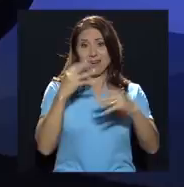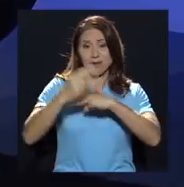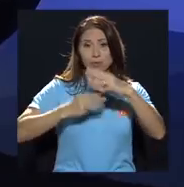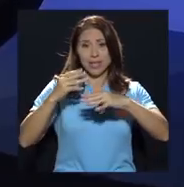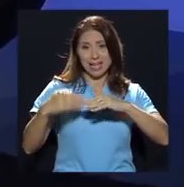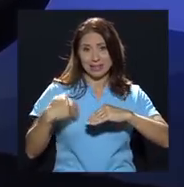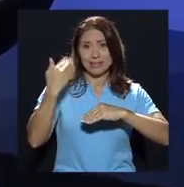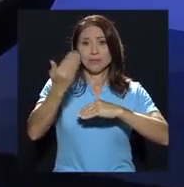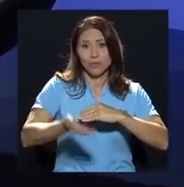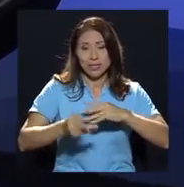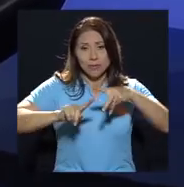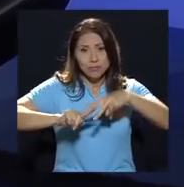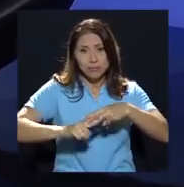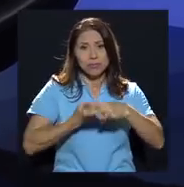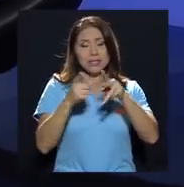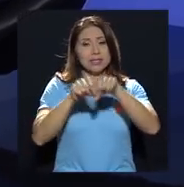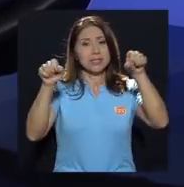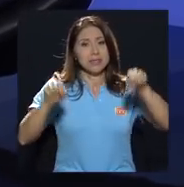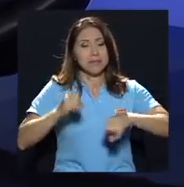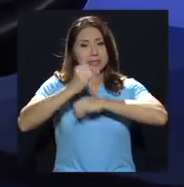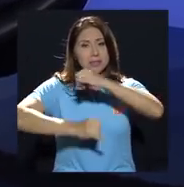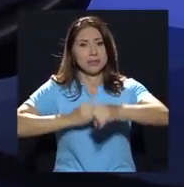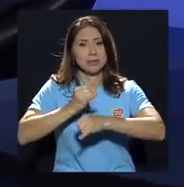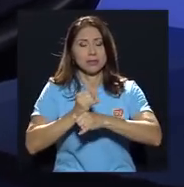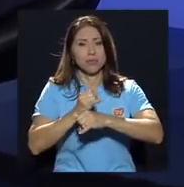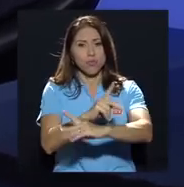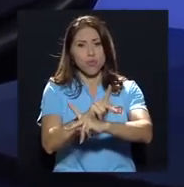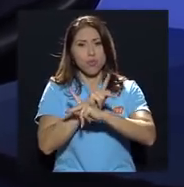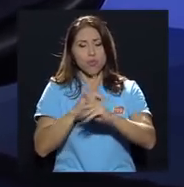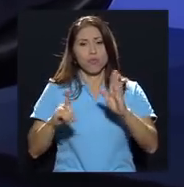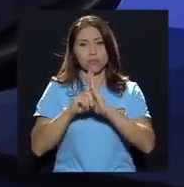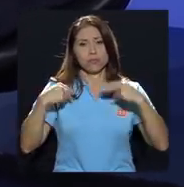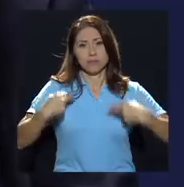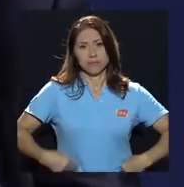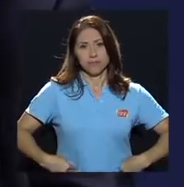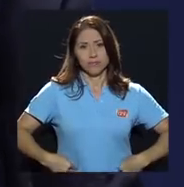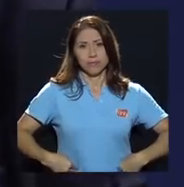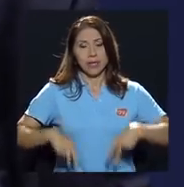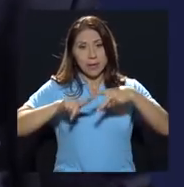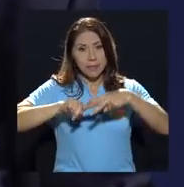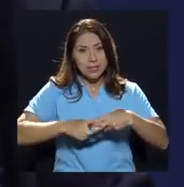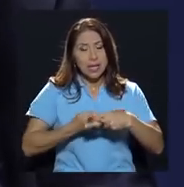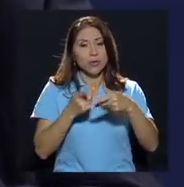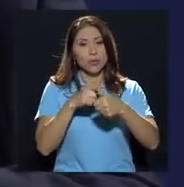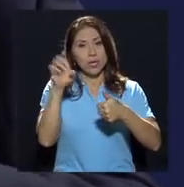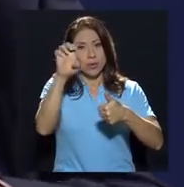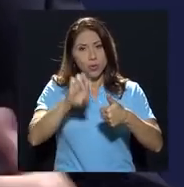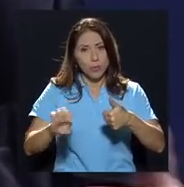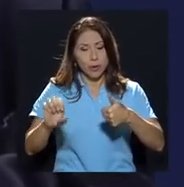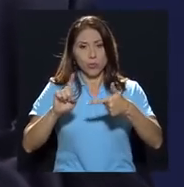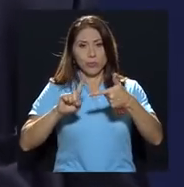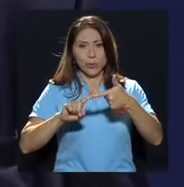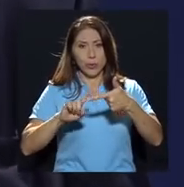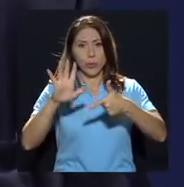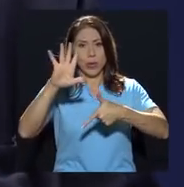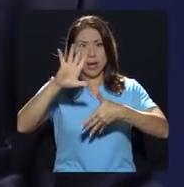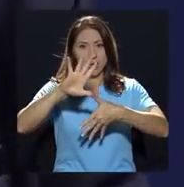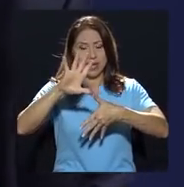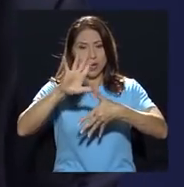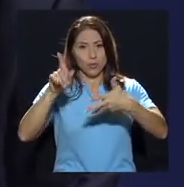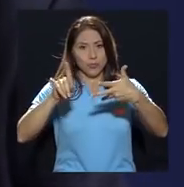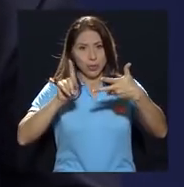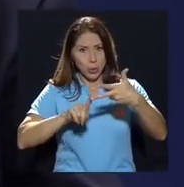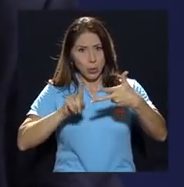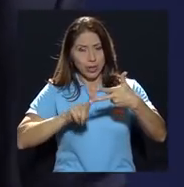mundial me hacen los sistemas internacionales de protección de derechos humanos empezando por el europeo posteriormente el